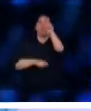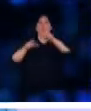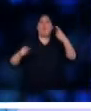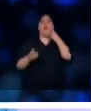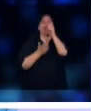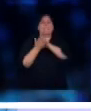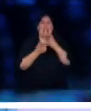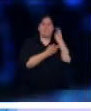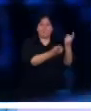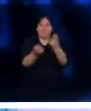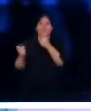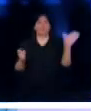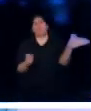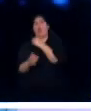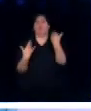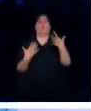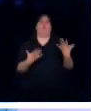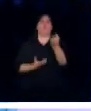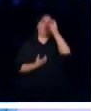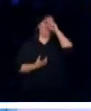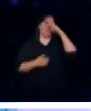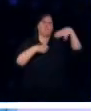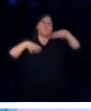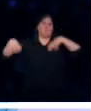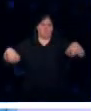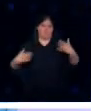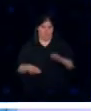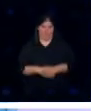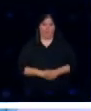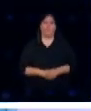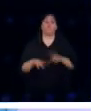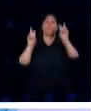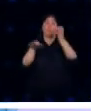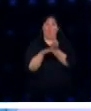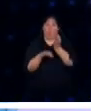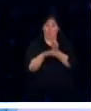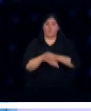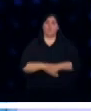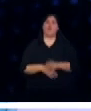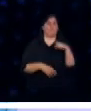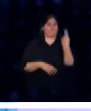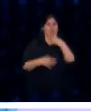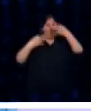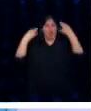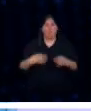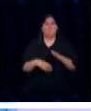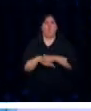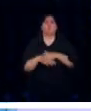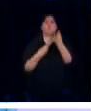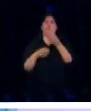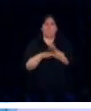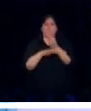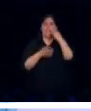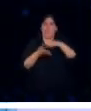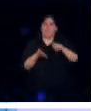ahí para dar el debate, para detener cualquier tipo de retroceso que se quiera impulsar desde este espacio político. Este